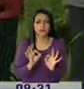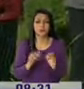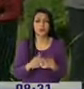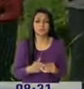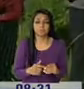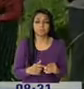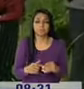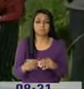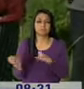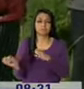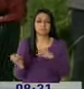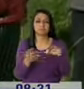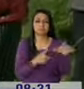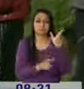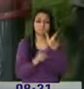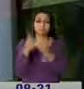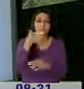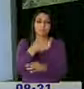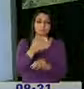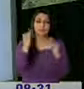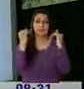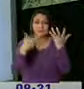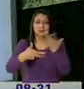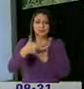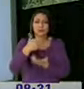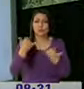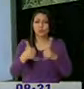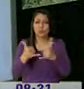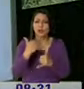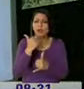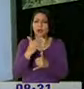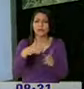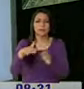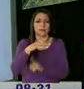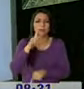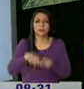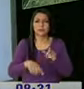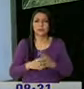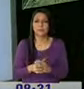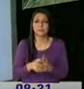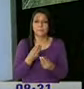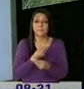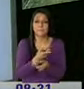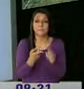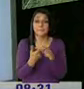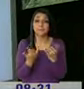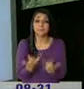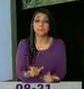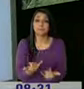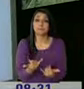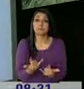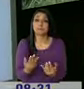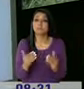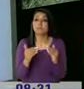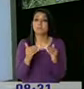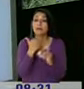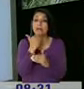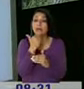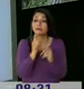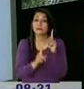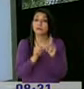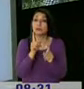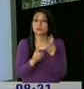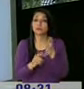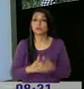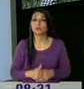está abandonado, los vecinos no pueden venir a divertirse aquí en este espacio. Esta es la información que nosotros tenemos. Robert, tal vez alguna pregunta